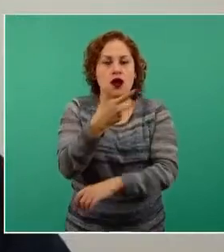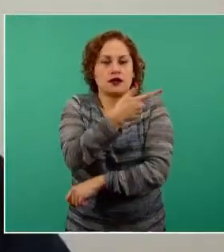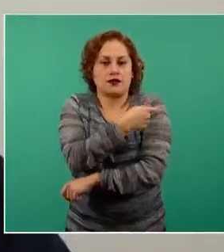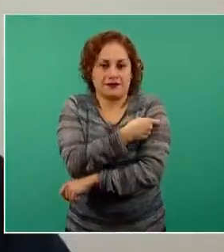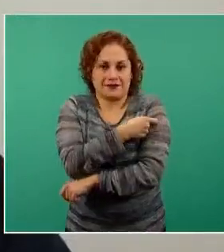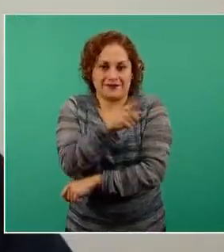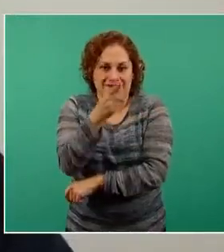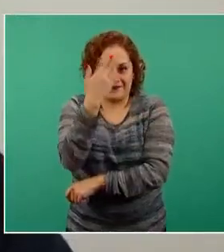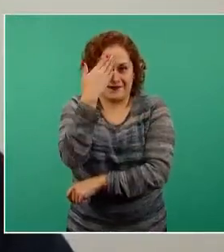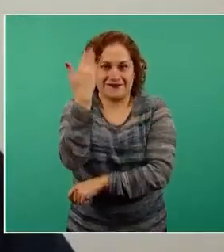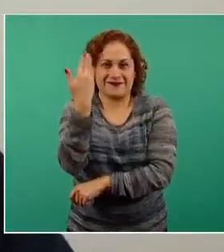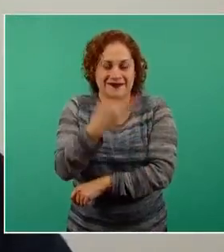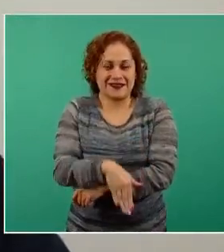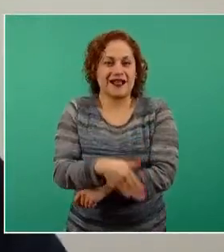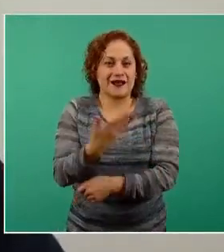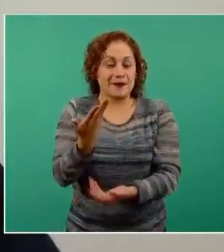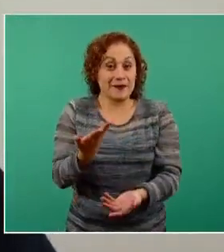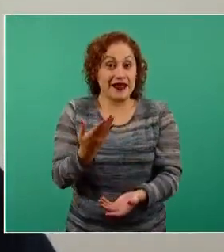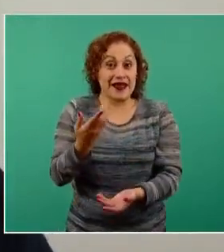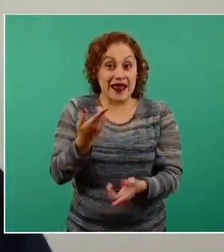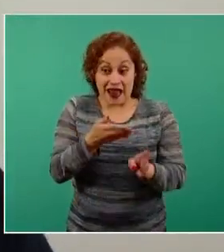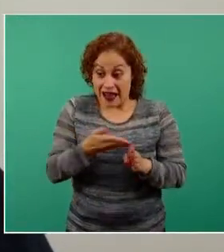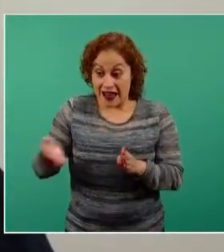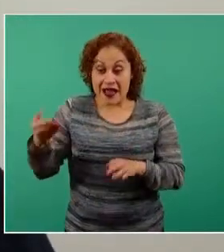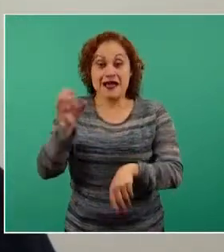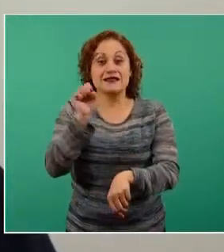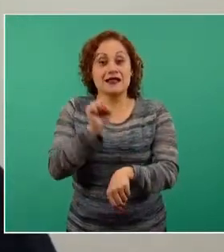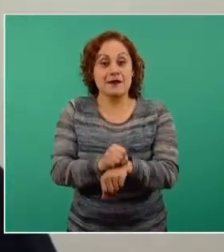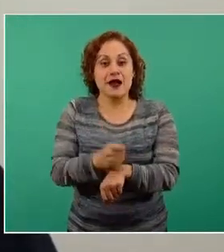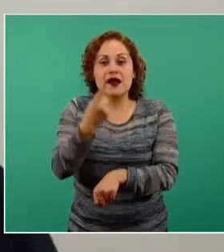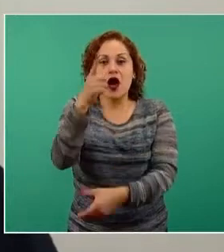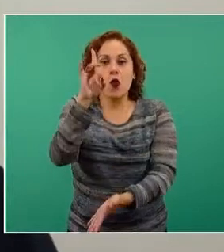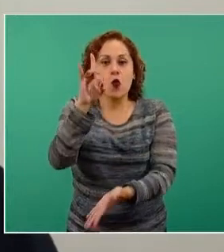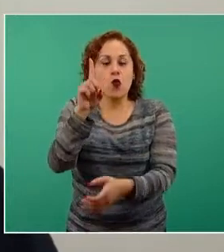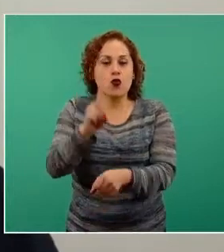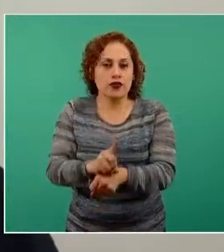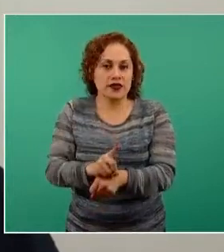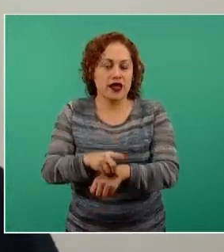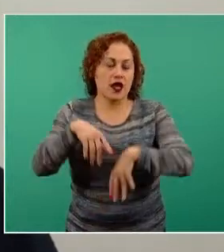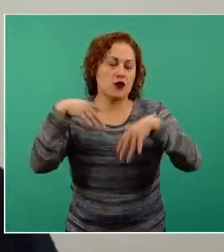los días récord en donde pudimos tener más de